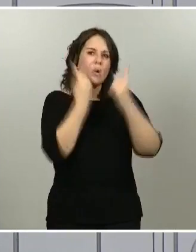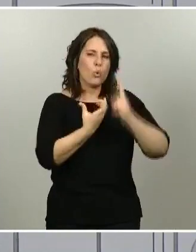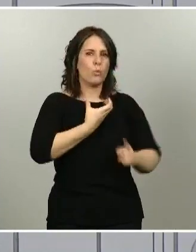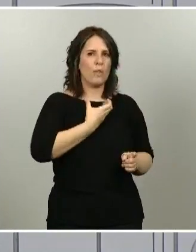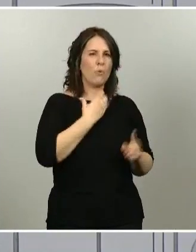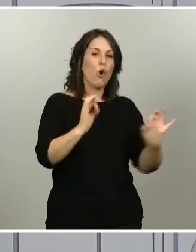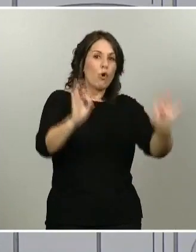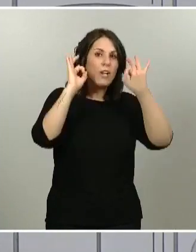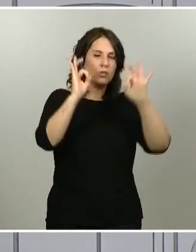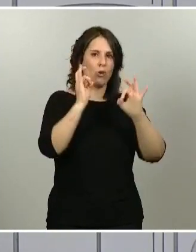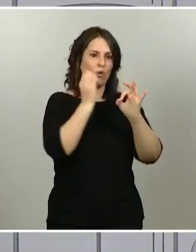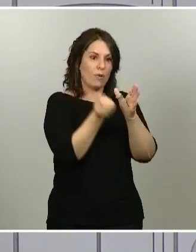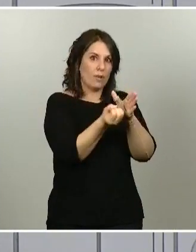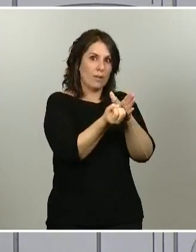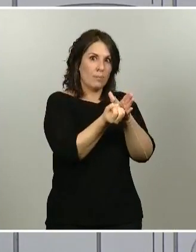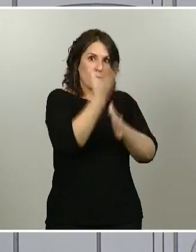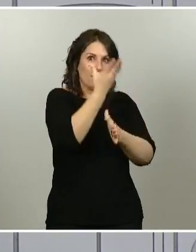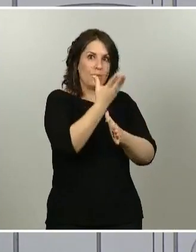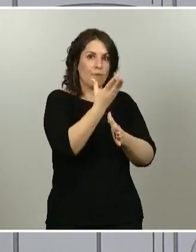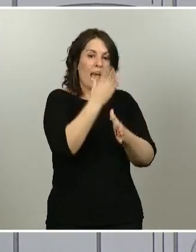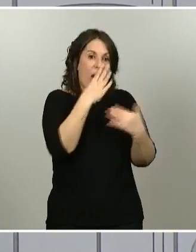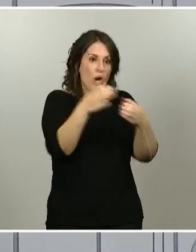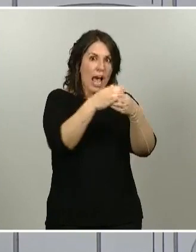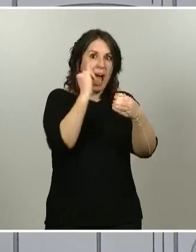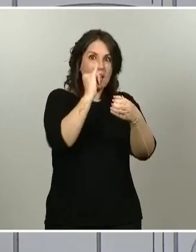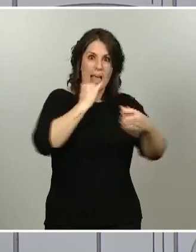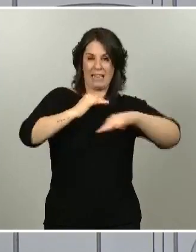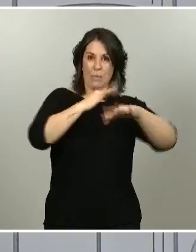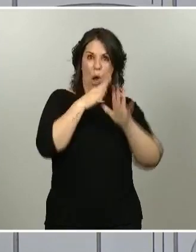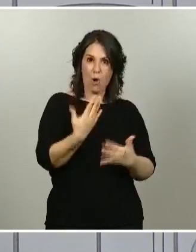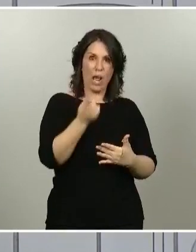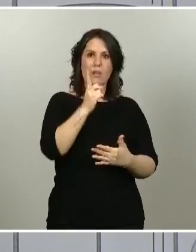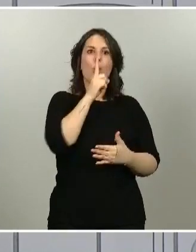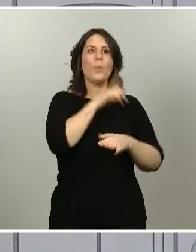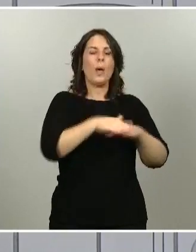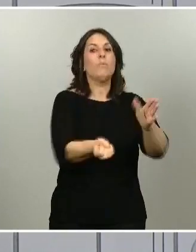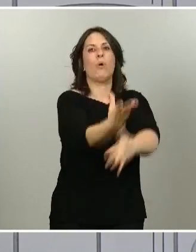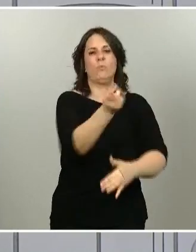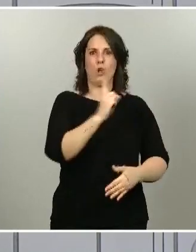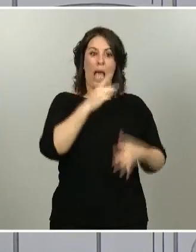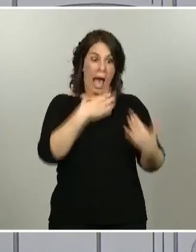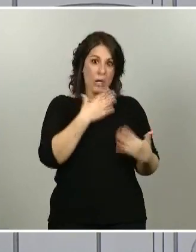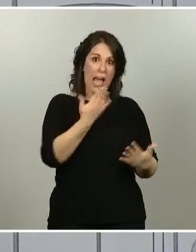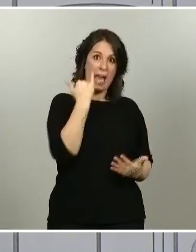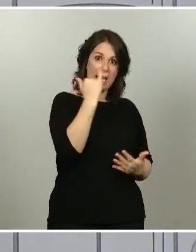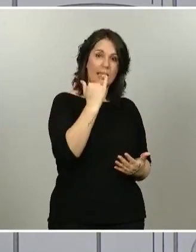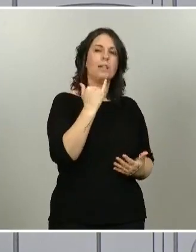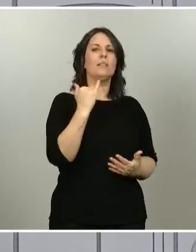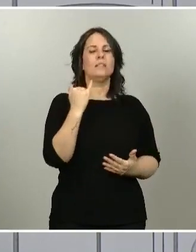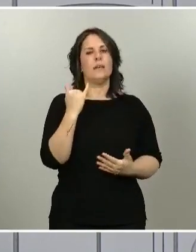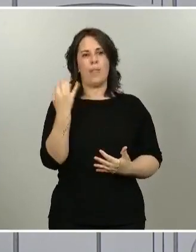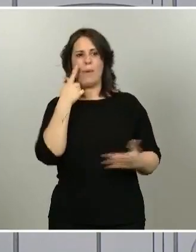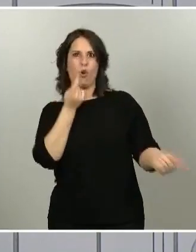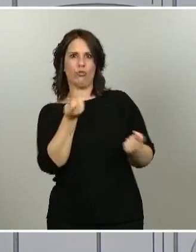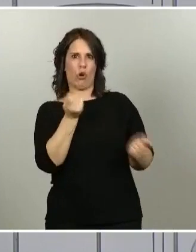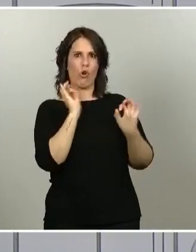brote activo ahora mismo, las comunidades autónomas lo deberían detectar y tomar las medidas específicas de control, pero la